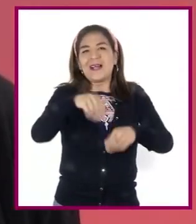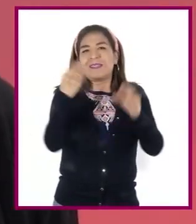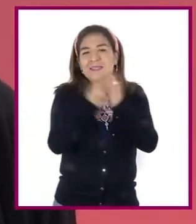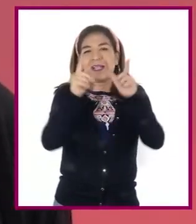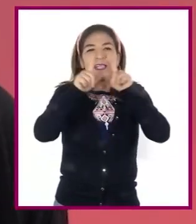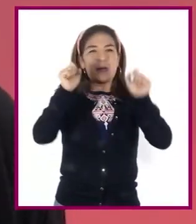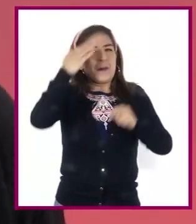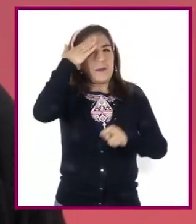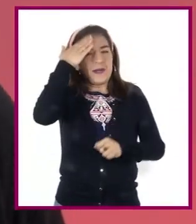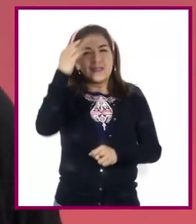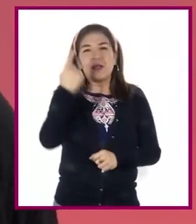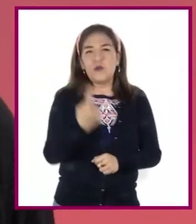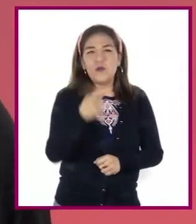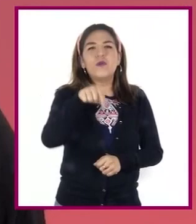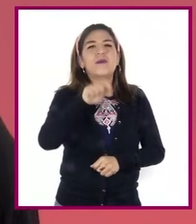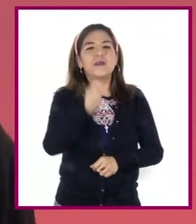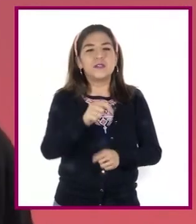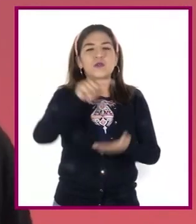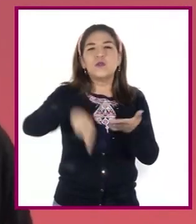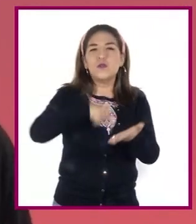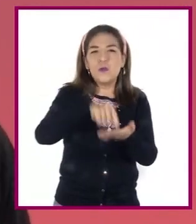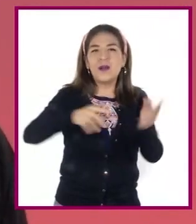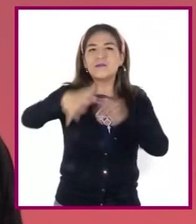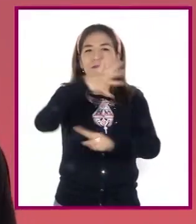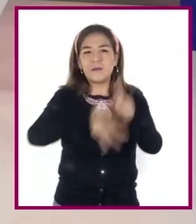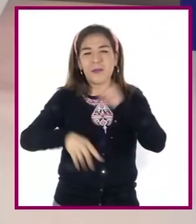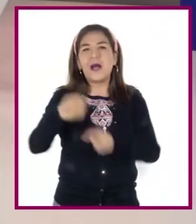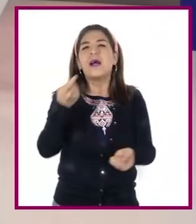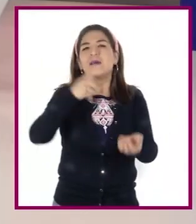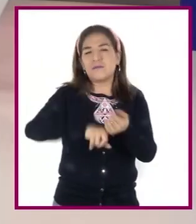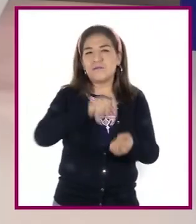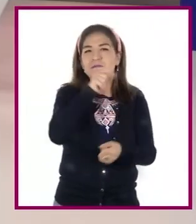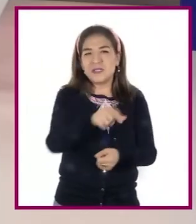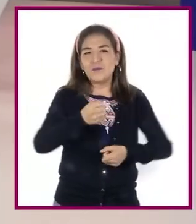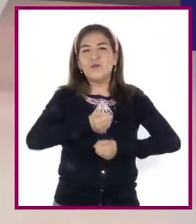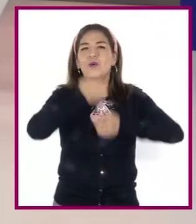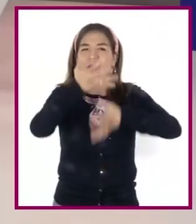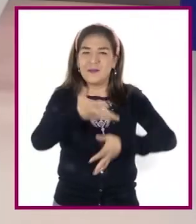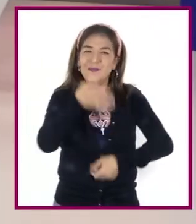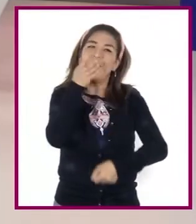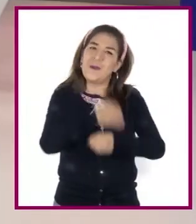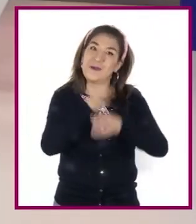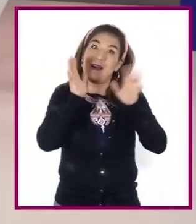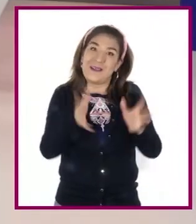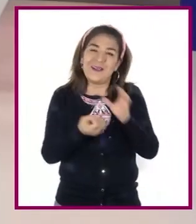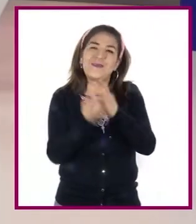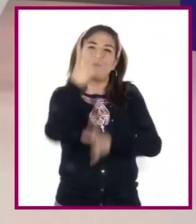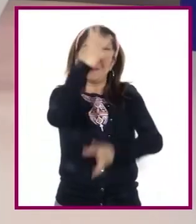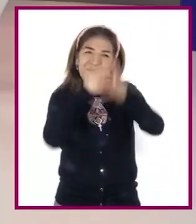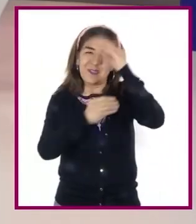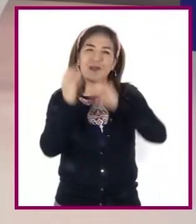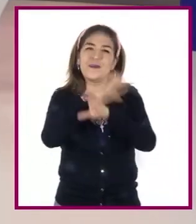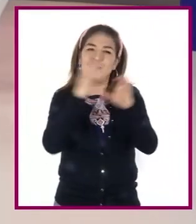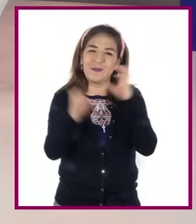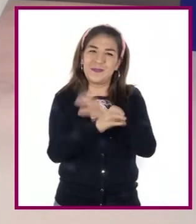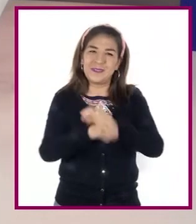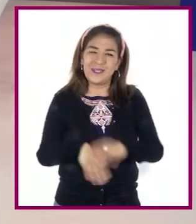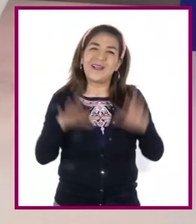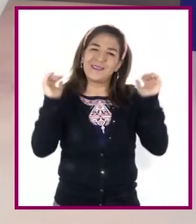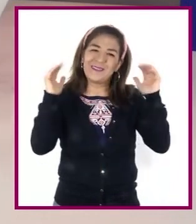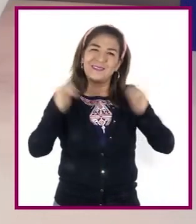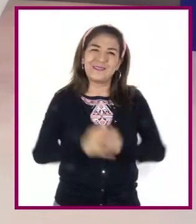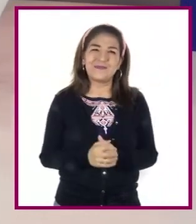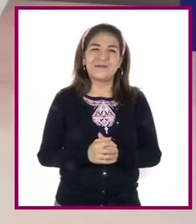la que hemos compartido sobre espacios y ambientes en poemas. Hemos aprendido algo nuevo juntos. ¡Hasta